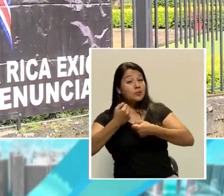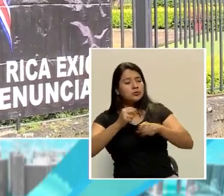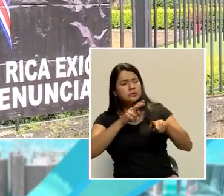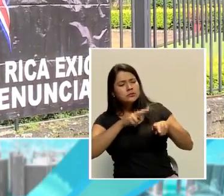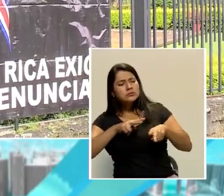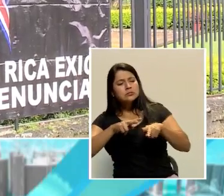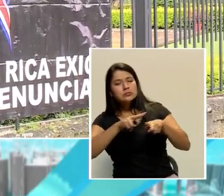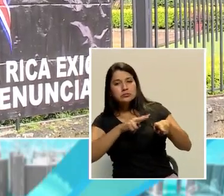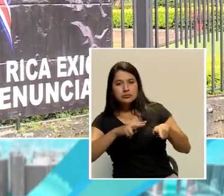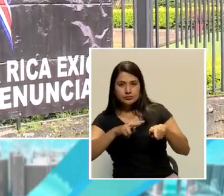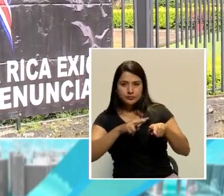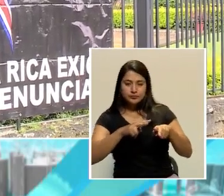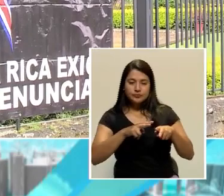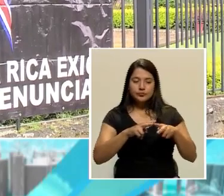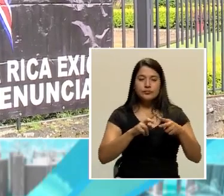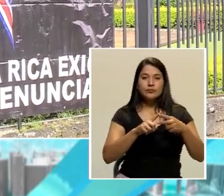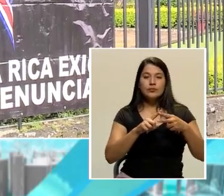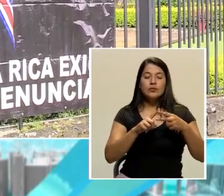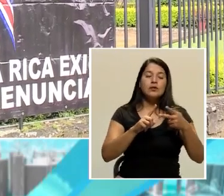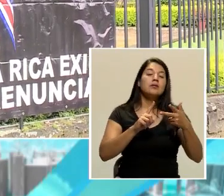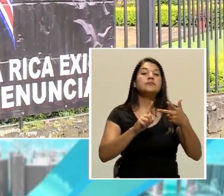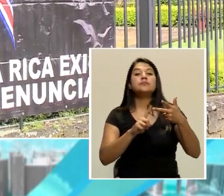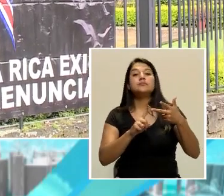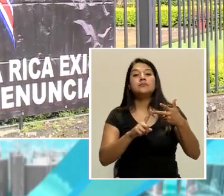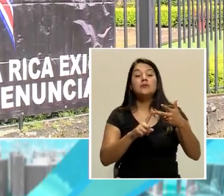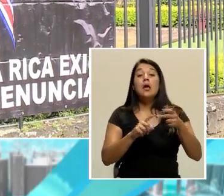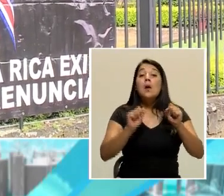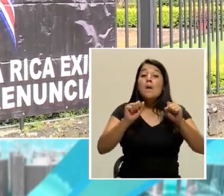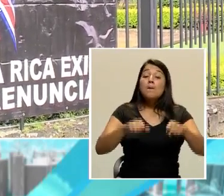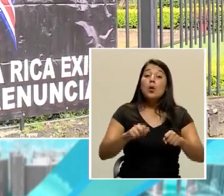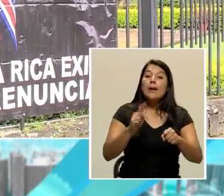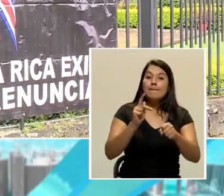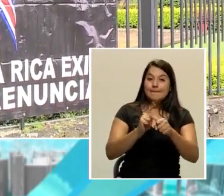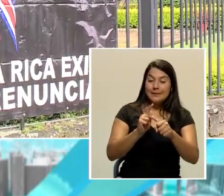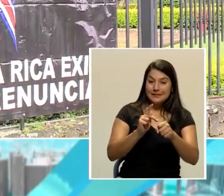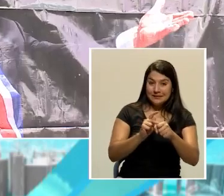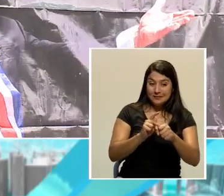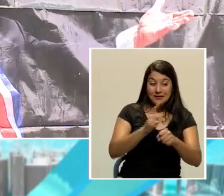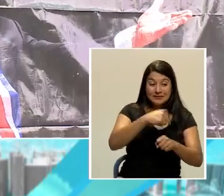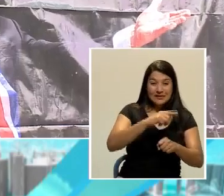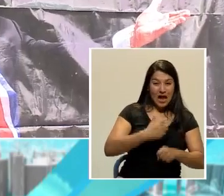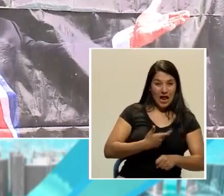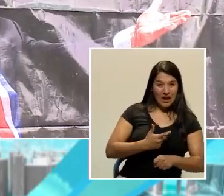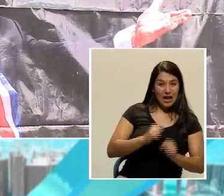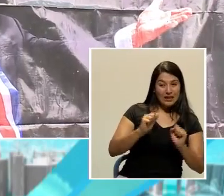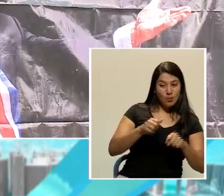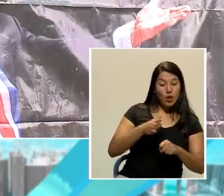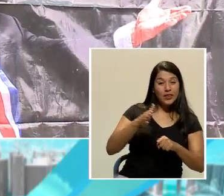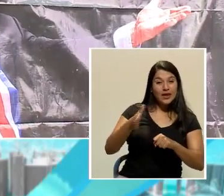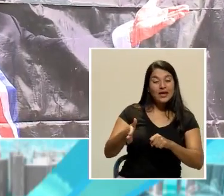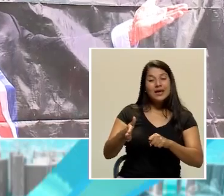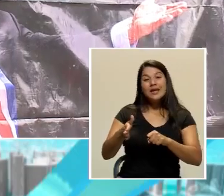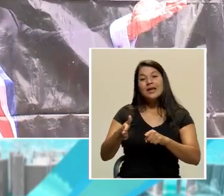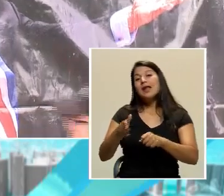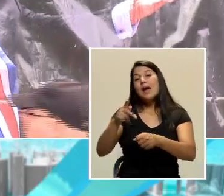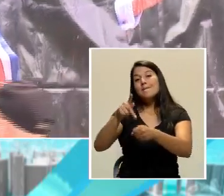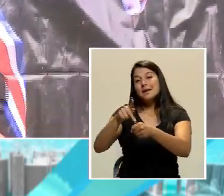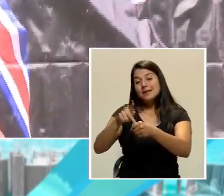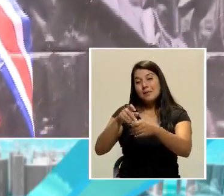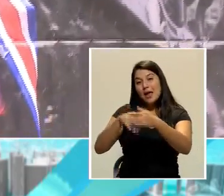la unificación de la restricción vehicular sanitaria con condiciones que serán anunciadas oportunamente, la autorización de apertura a